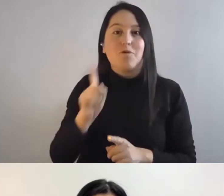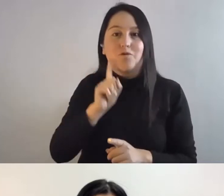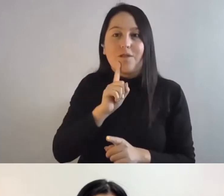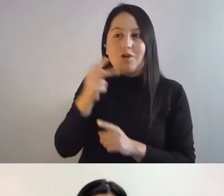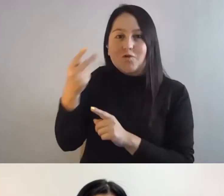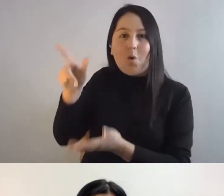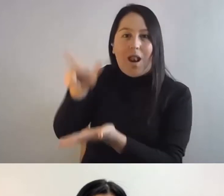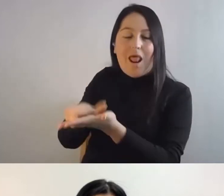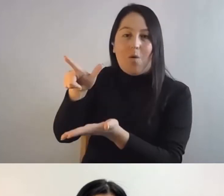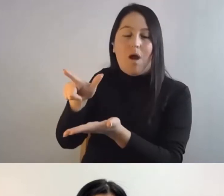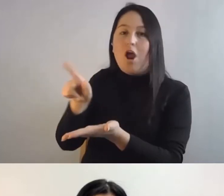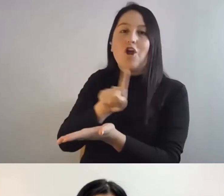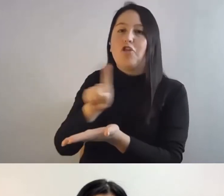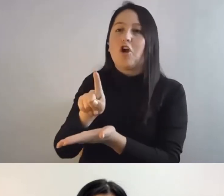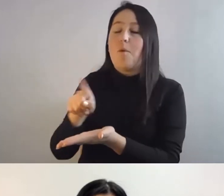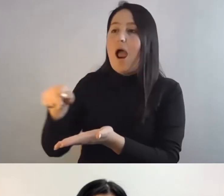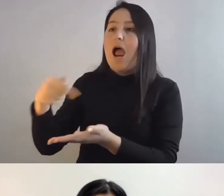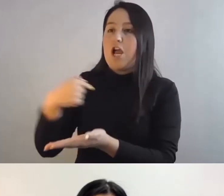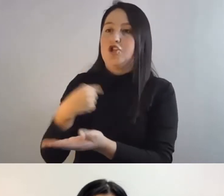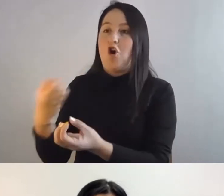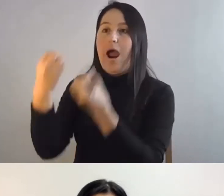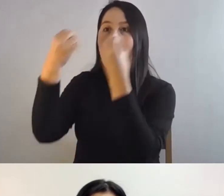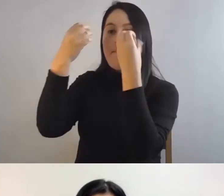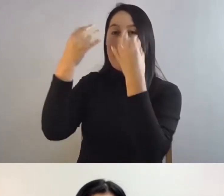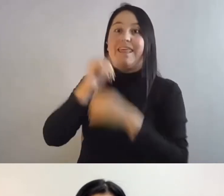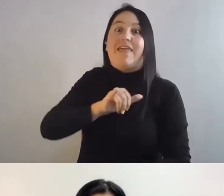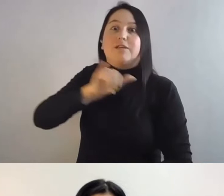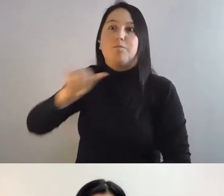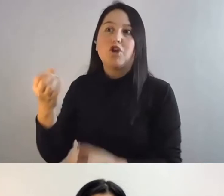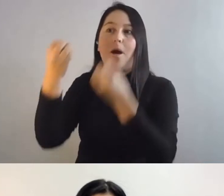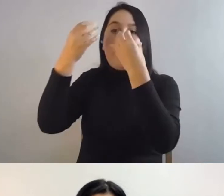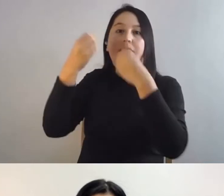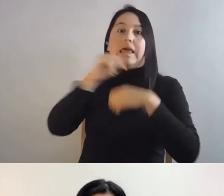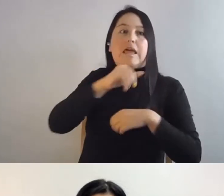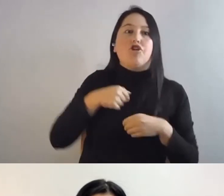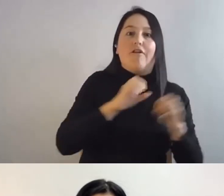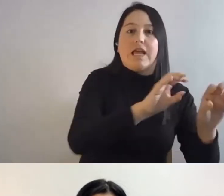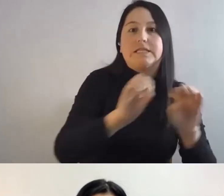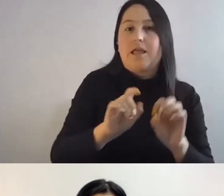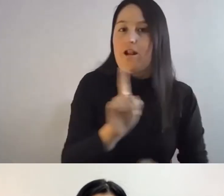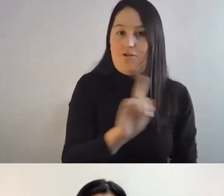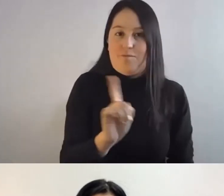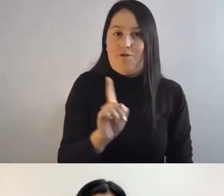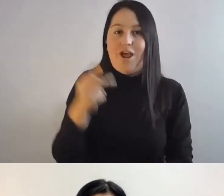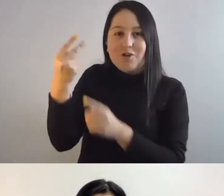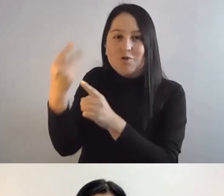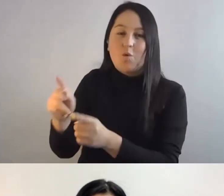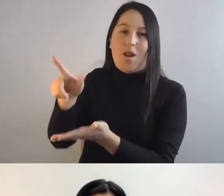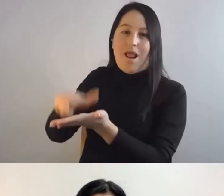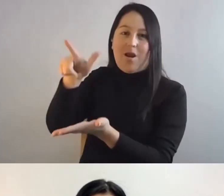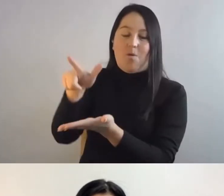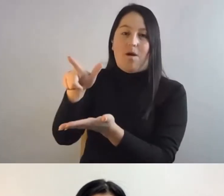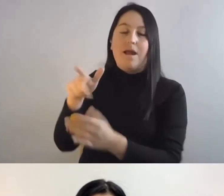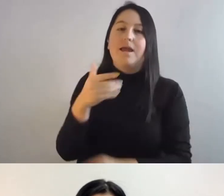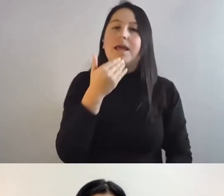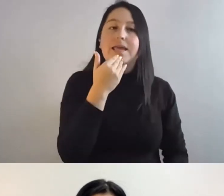es como una lengua aprendida después. Desde esa perspectiva, me pregunta Marcela por interno si